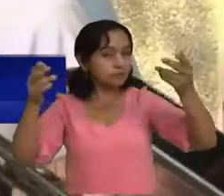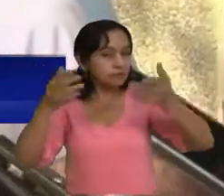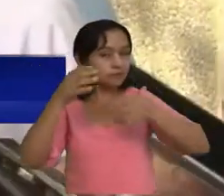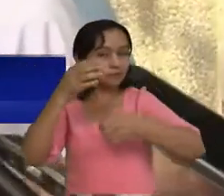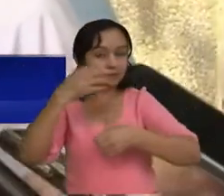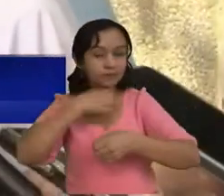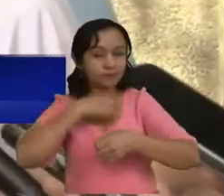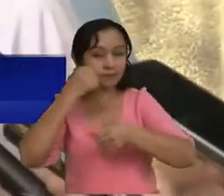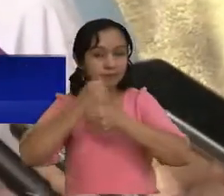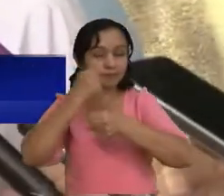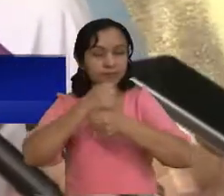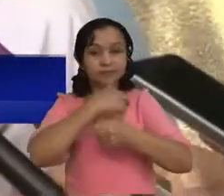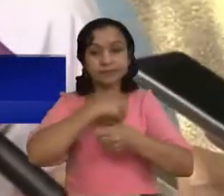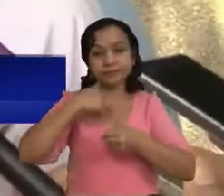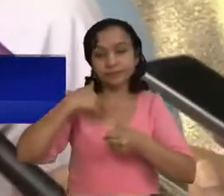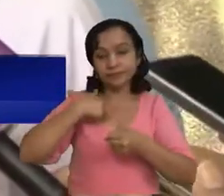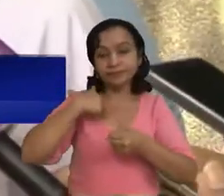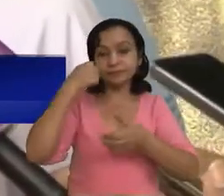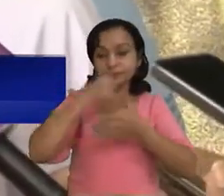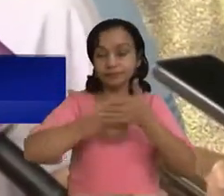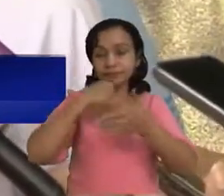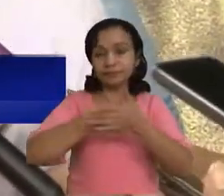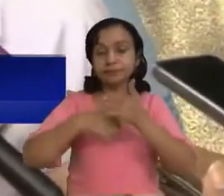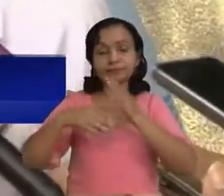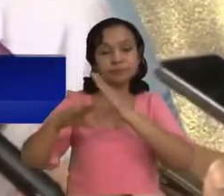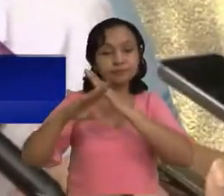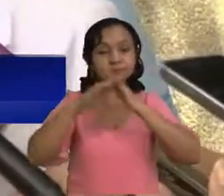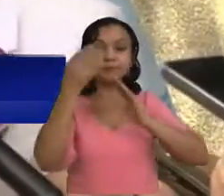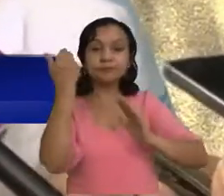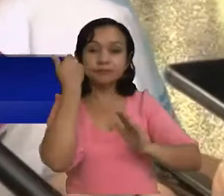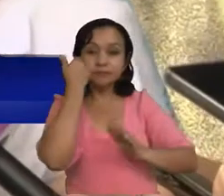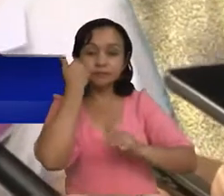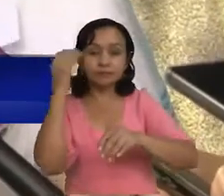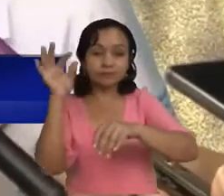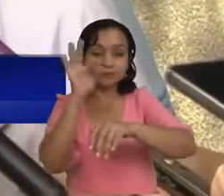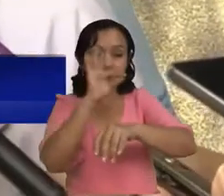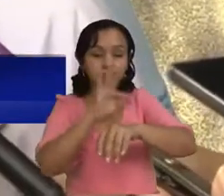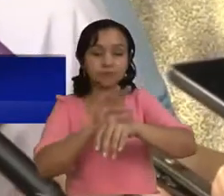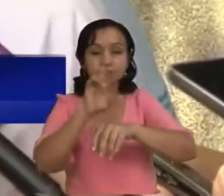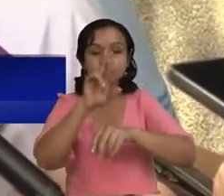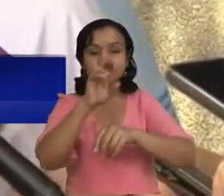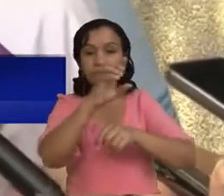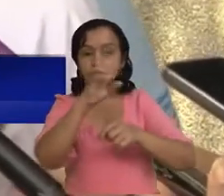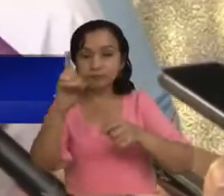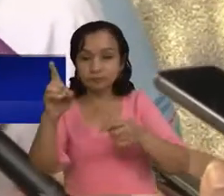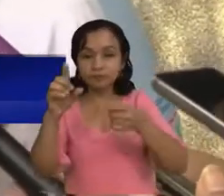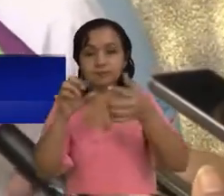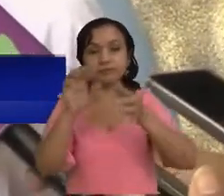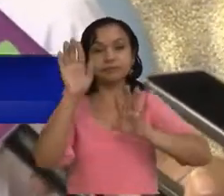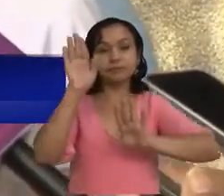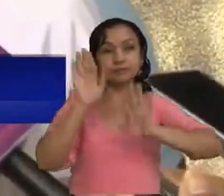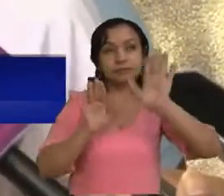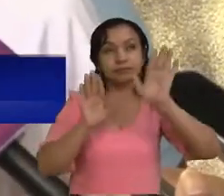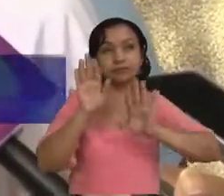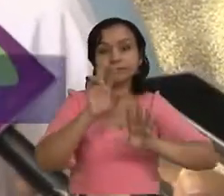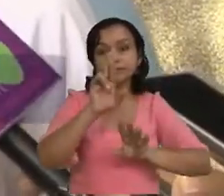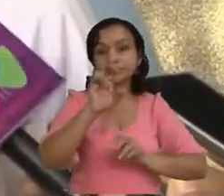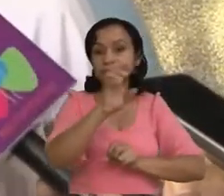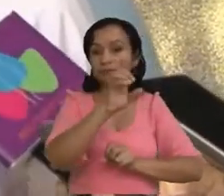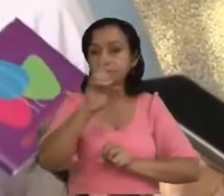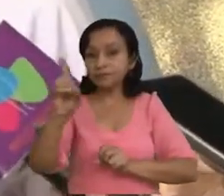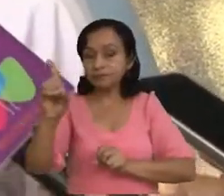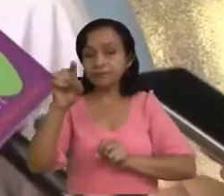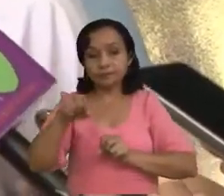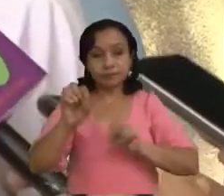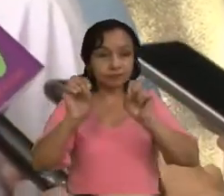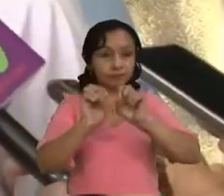nosotros venimos realizando en la lucha antiepidémica. En conjunto con la red comunitaria, también tenemos participación de la red comunitaria en esta